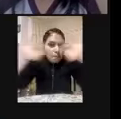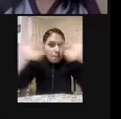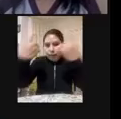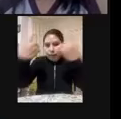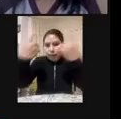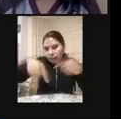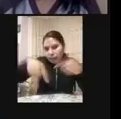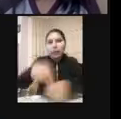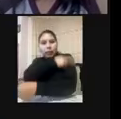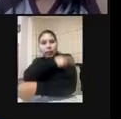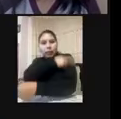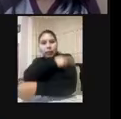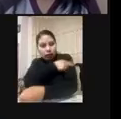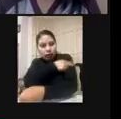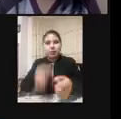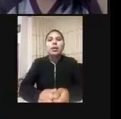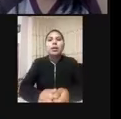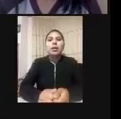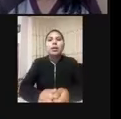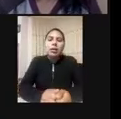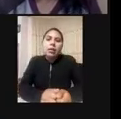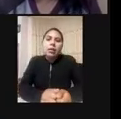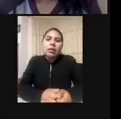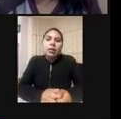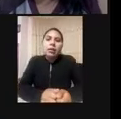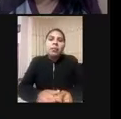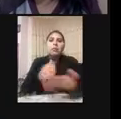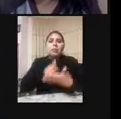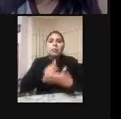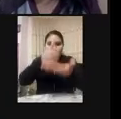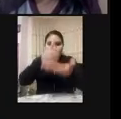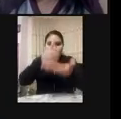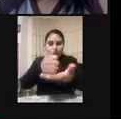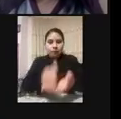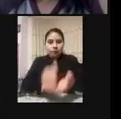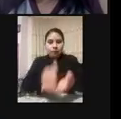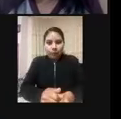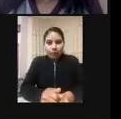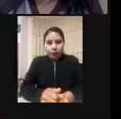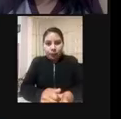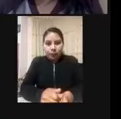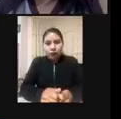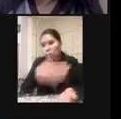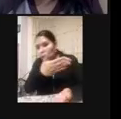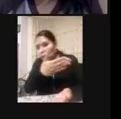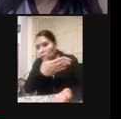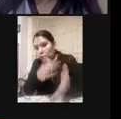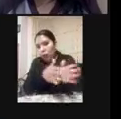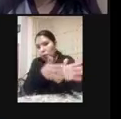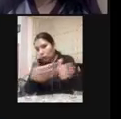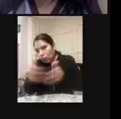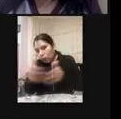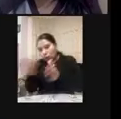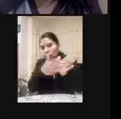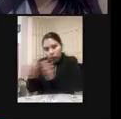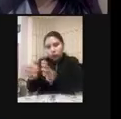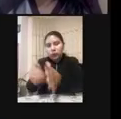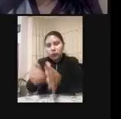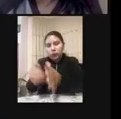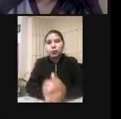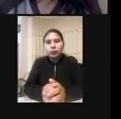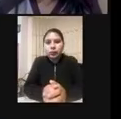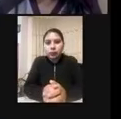dónde nos va a poder ayudar Margarita con las funciones físicas. Ahora, otra de las partes importantes que pedimos que no se